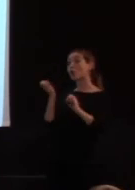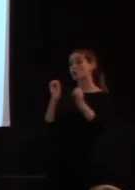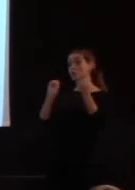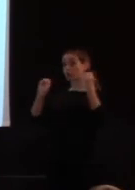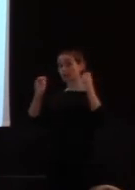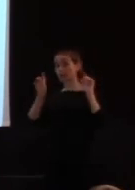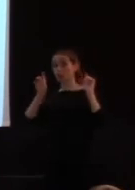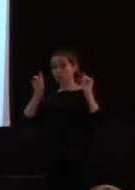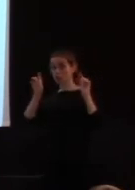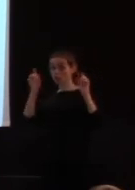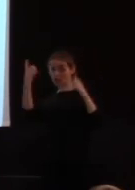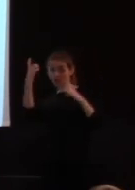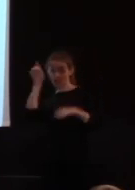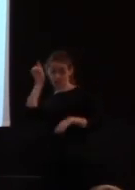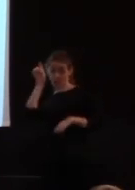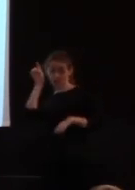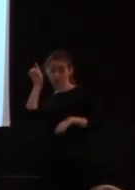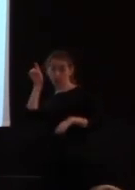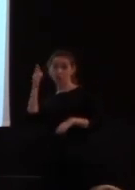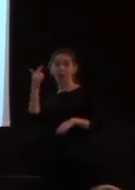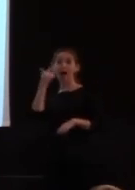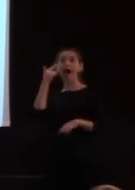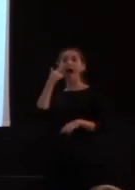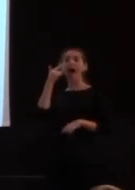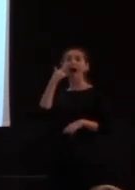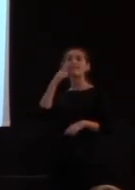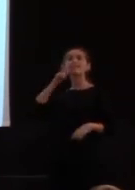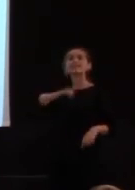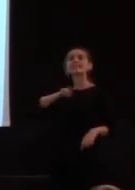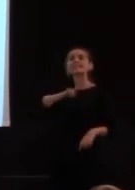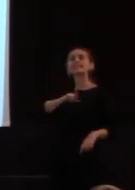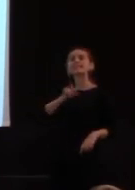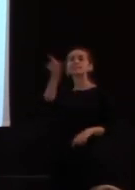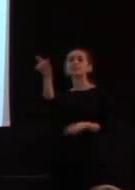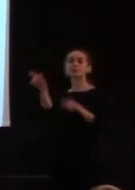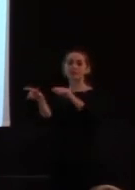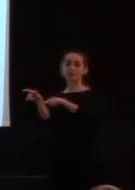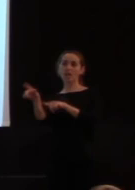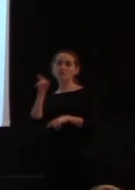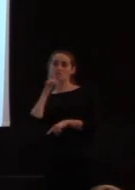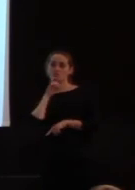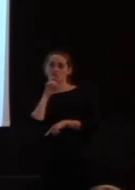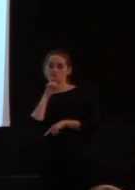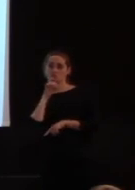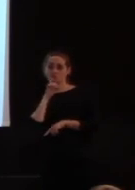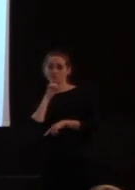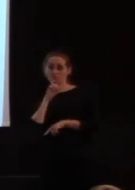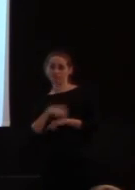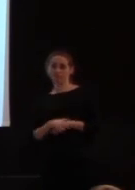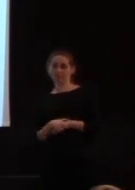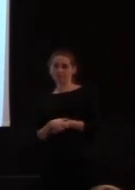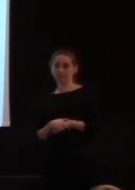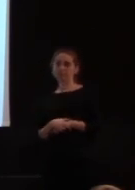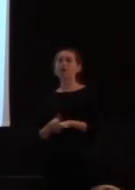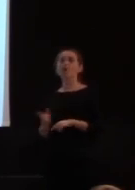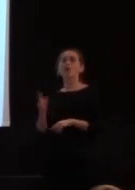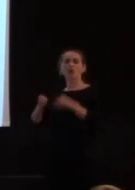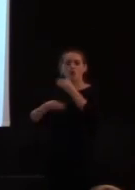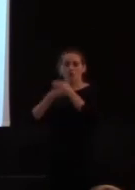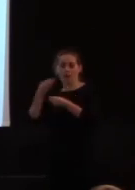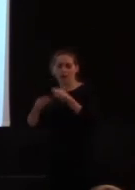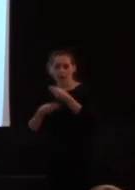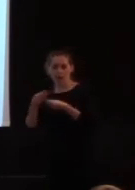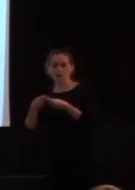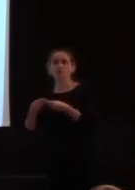de aceptación que éste siente hacia él, tal como es, con sus heridas y sus cicatrices. Y